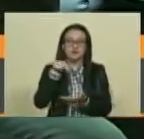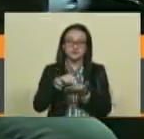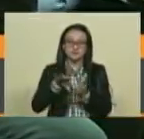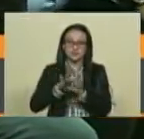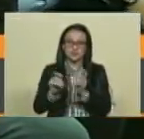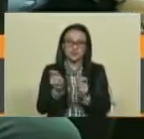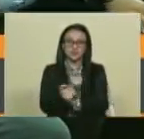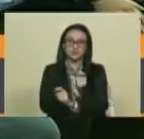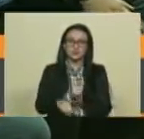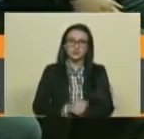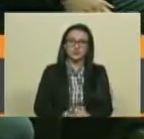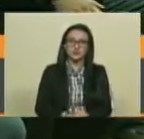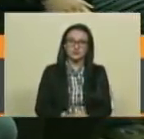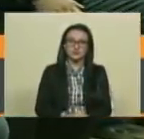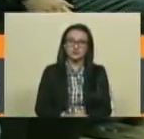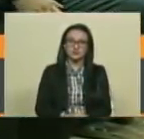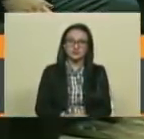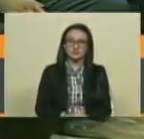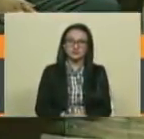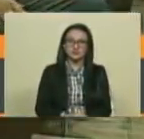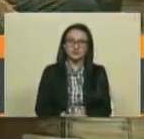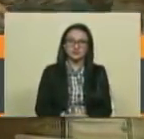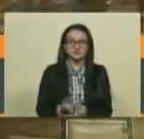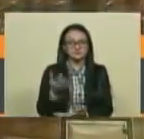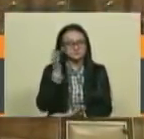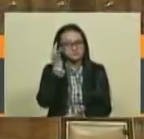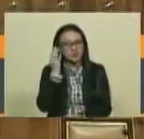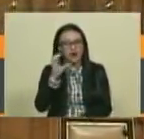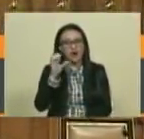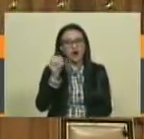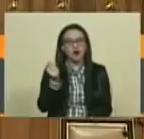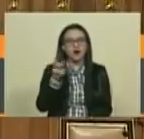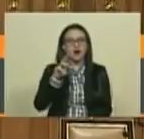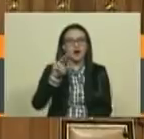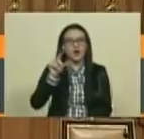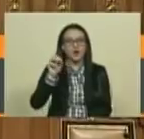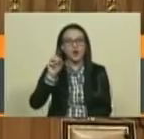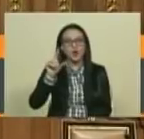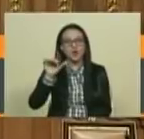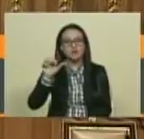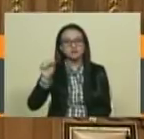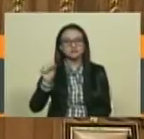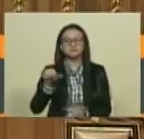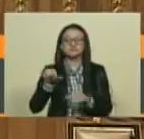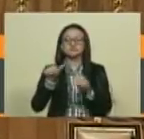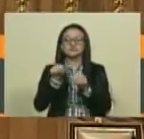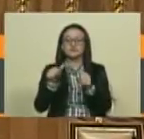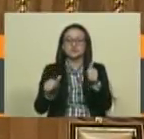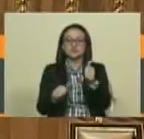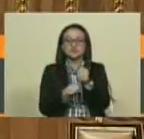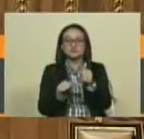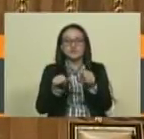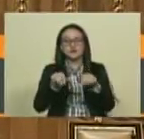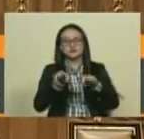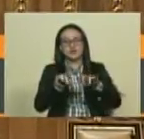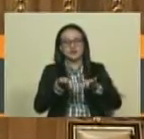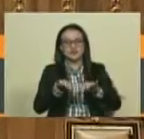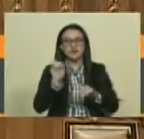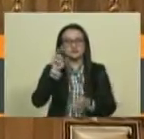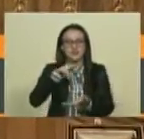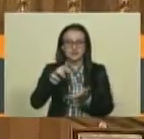Nacional Constituyente. Ciudadana Carolis Pérez, subsecretaria de la Asamblea Nacional